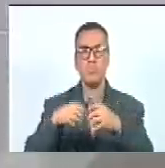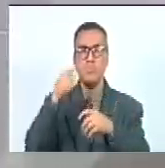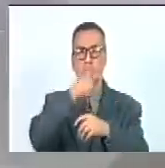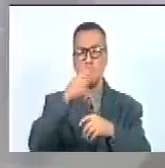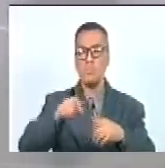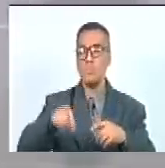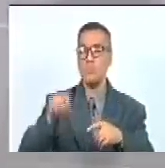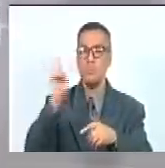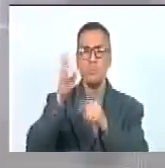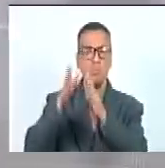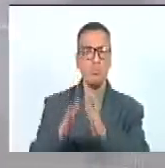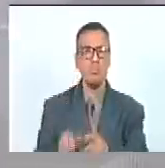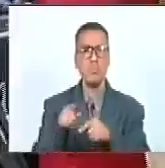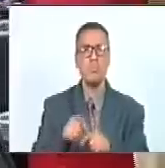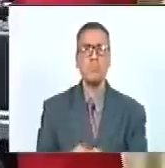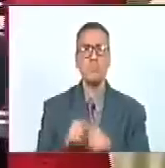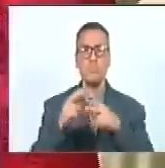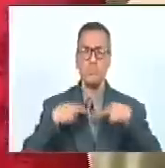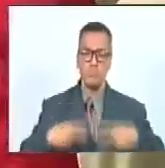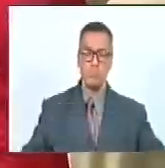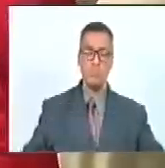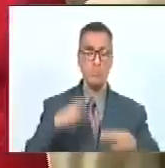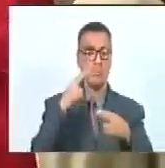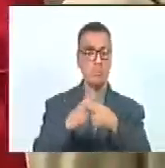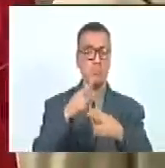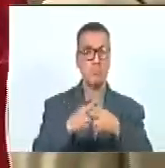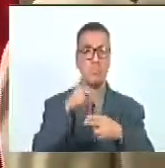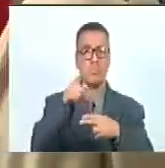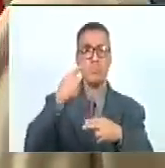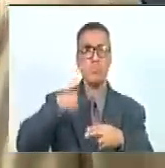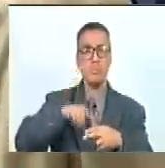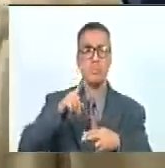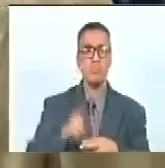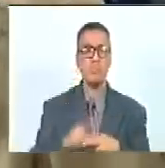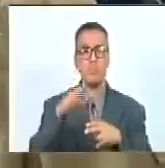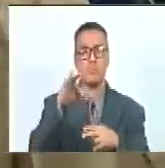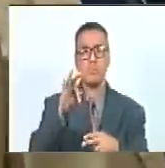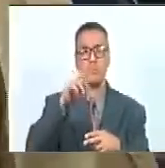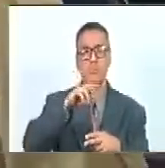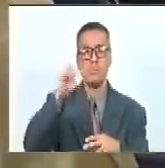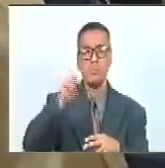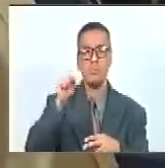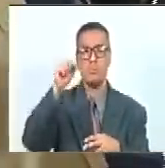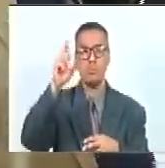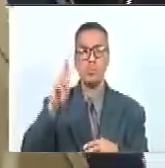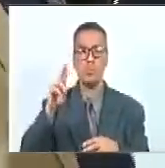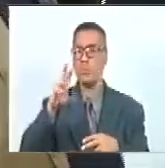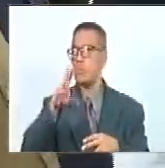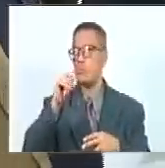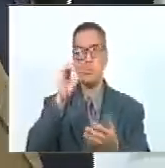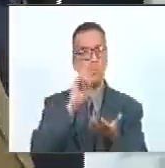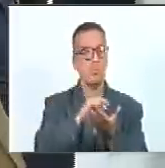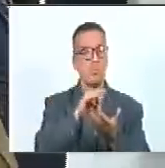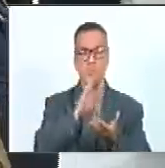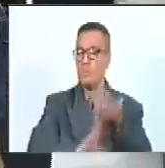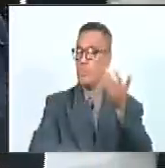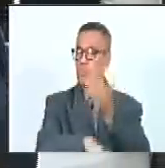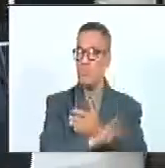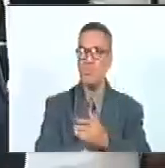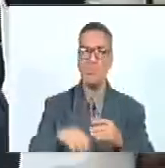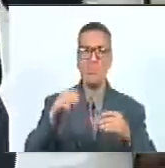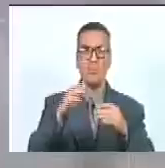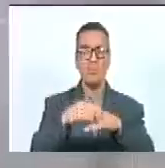en Venezuela su vida corrió peligro, Fernando Soto Rojas no se fue a un exilio